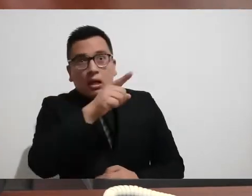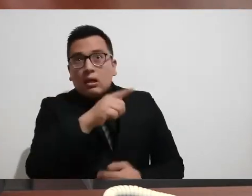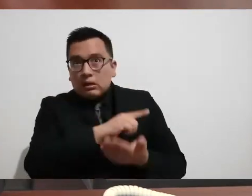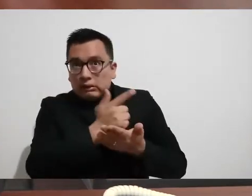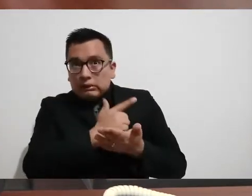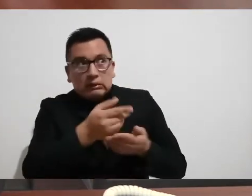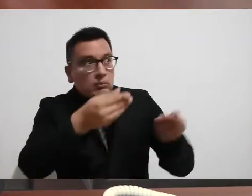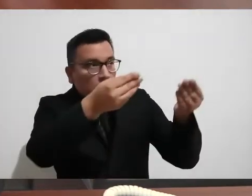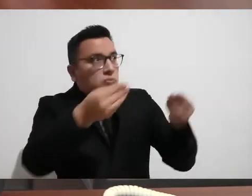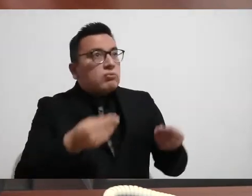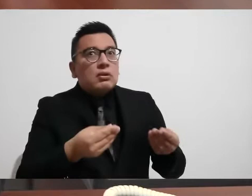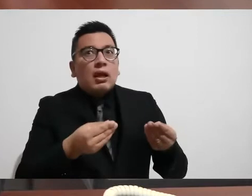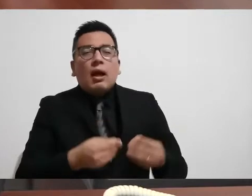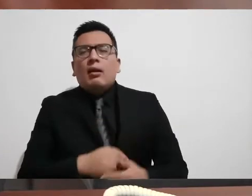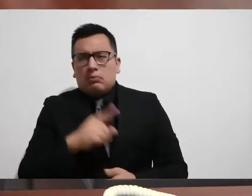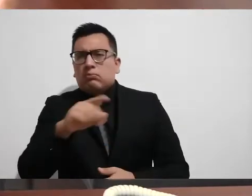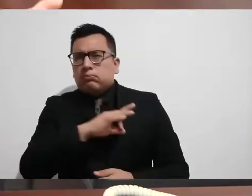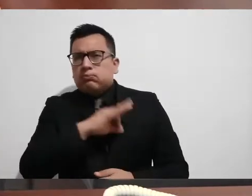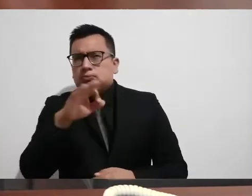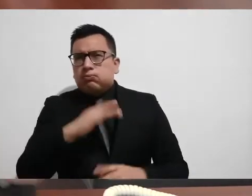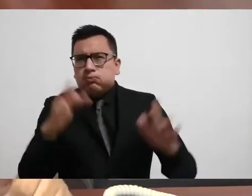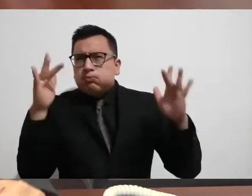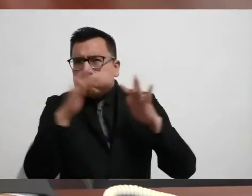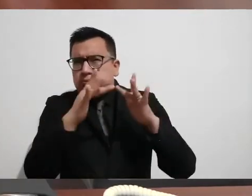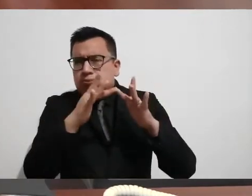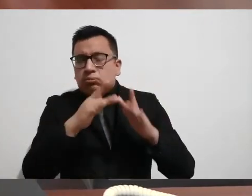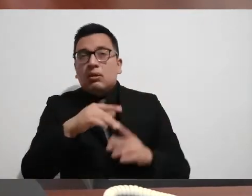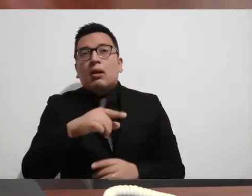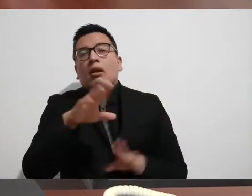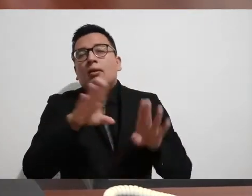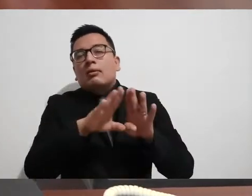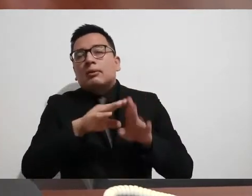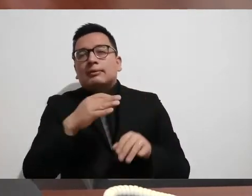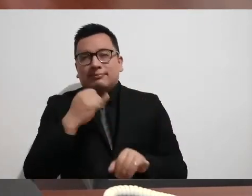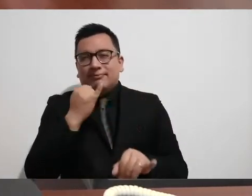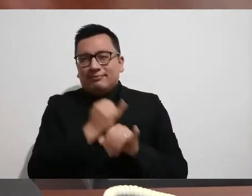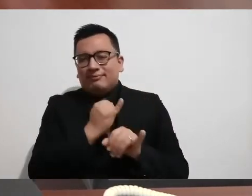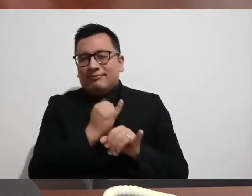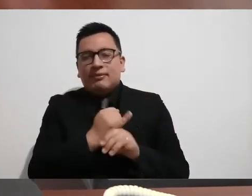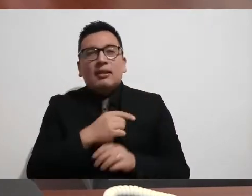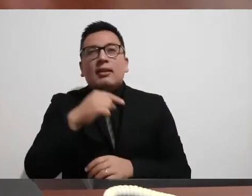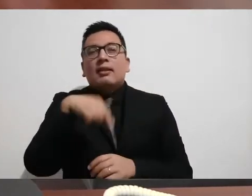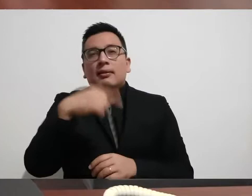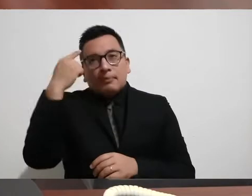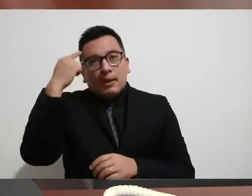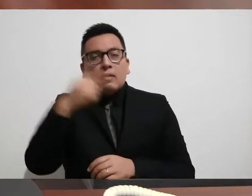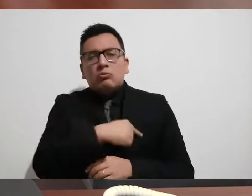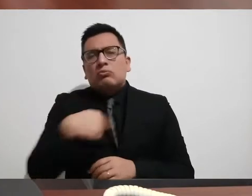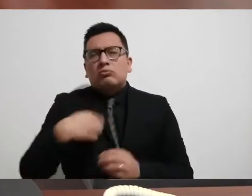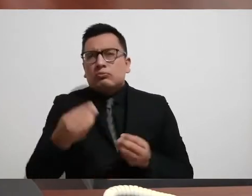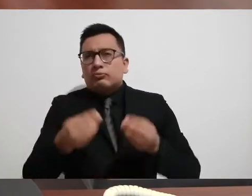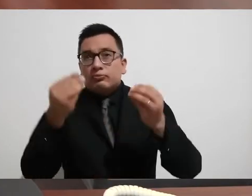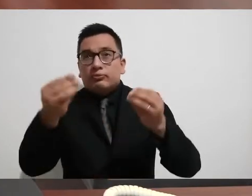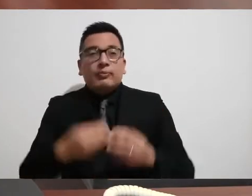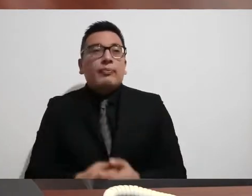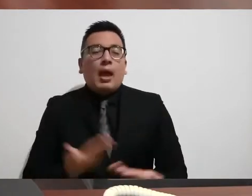está escuchando tiene interés en adquirir este libro, le vamos a pedir por favor que se contacte con nosotros a través de nuestras redes sociales para podérselo hacer